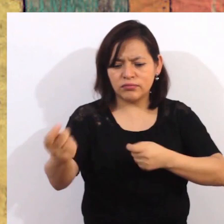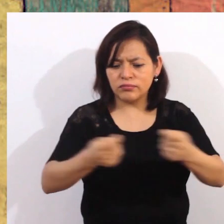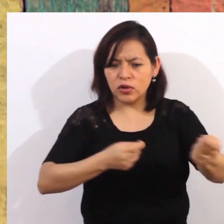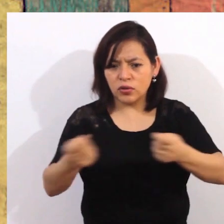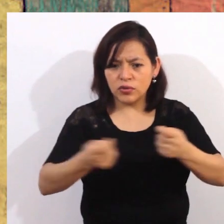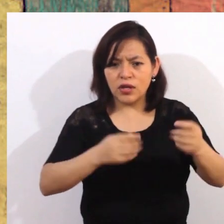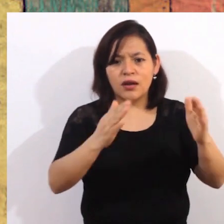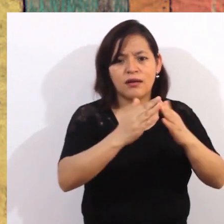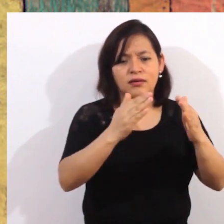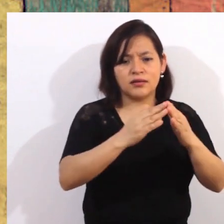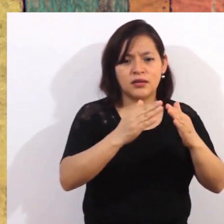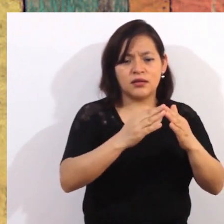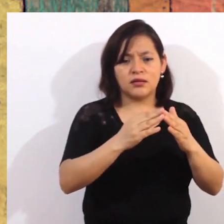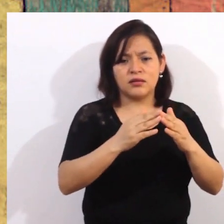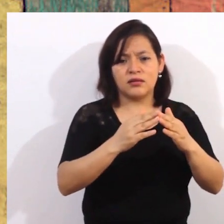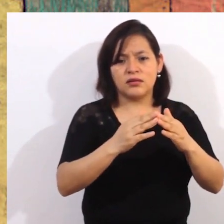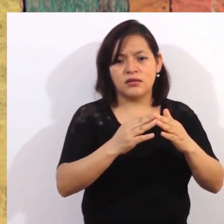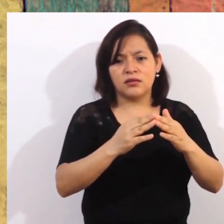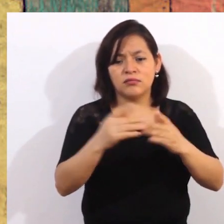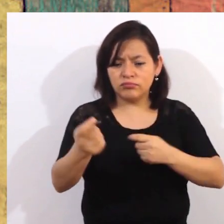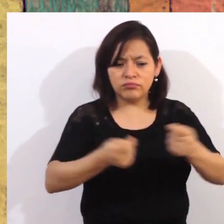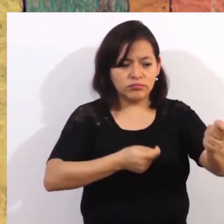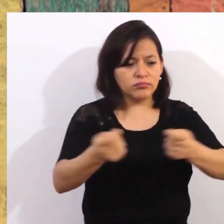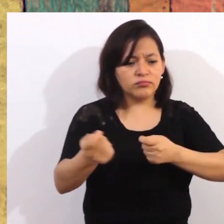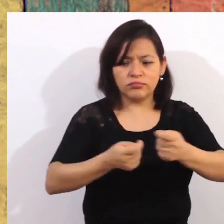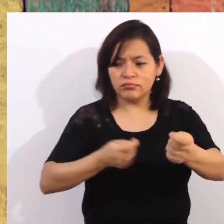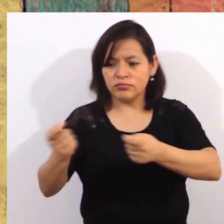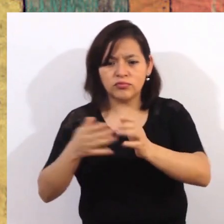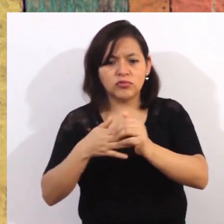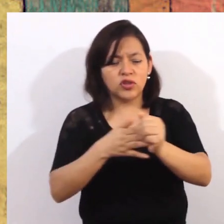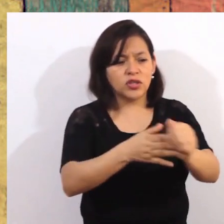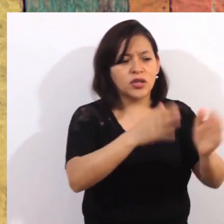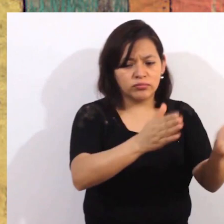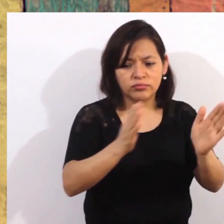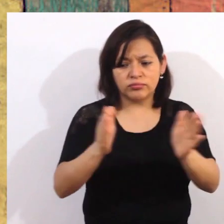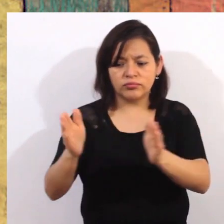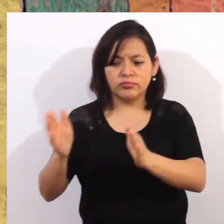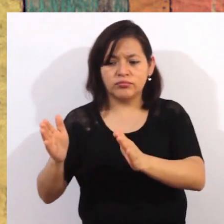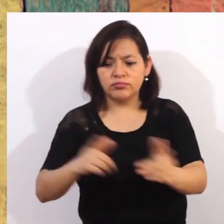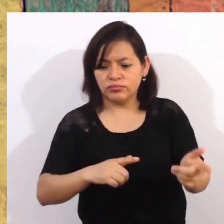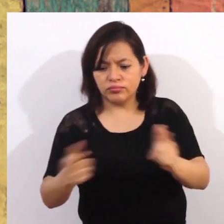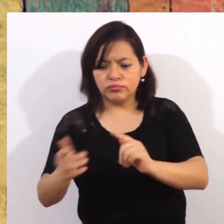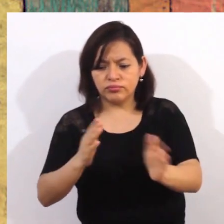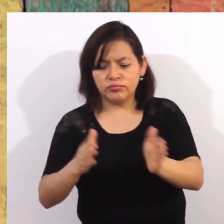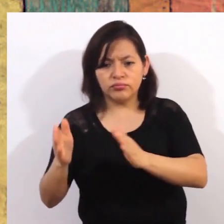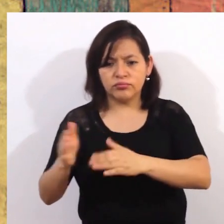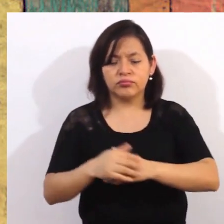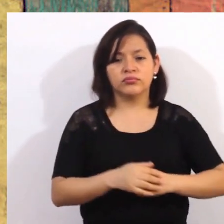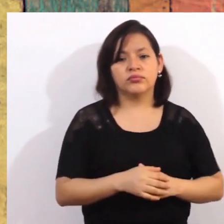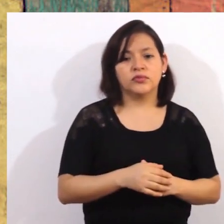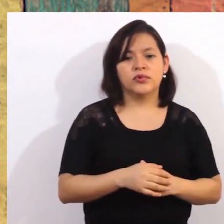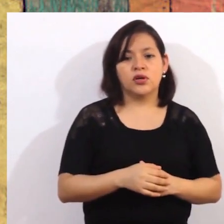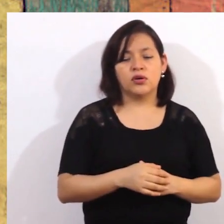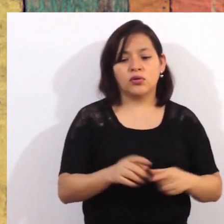la casa, el que tenía a cargo la casa, dirigía, administraba y ordenaba la casa. Un mayordomo